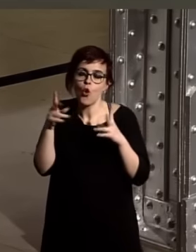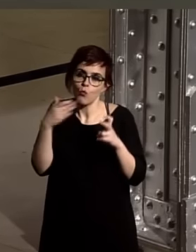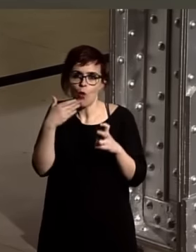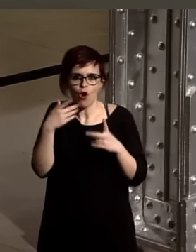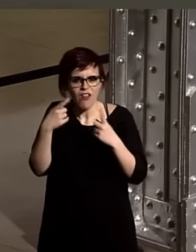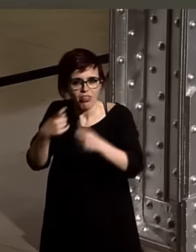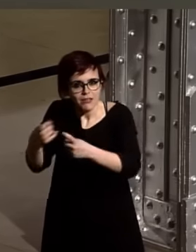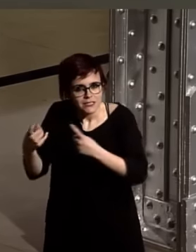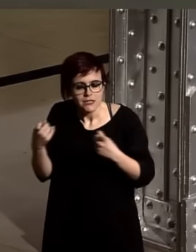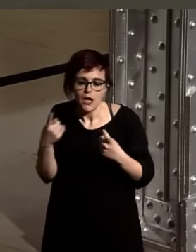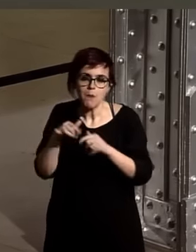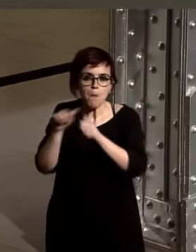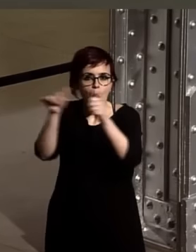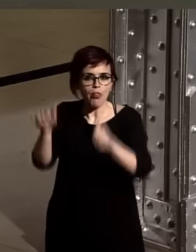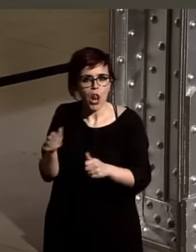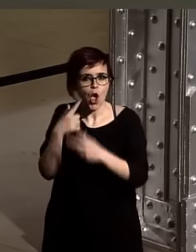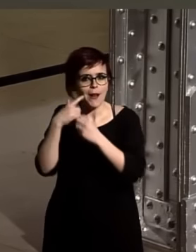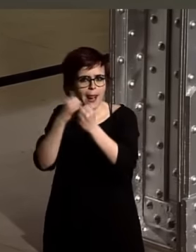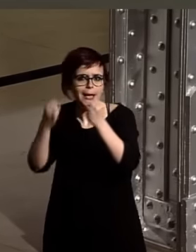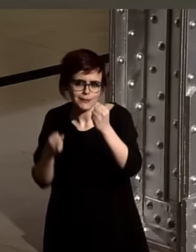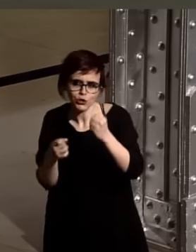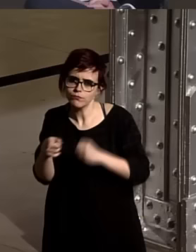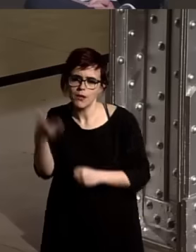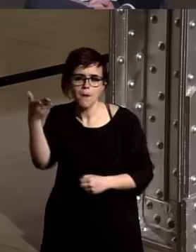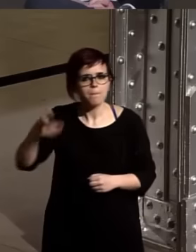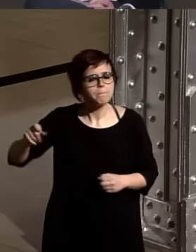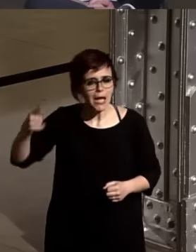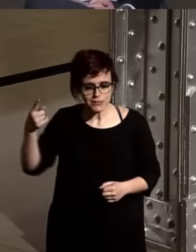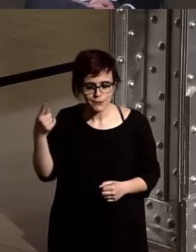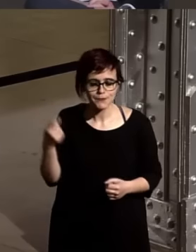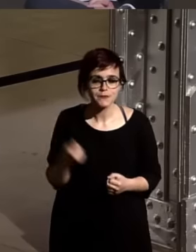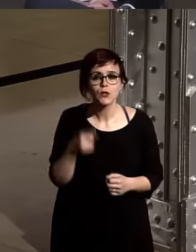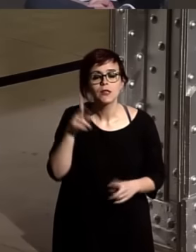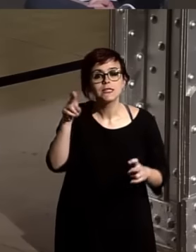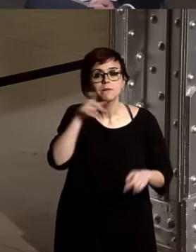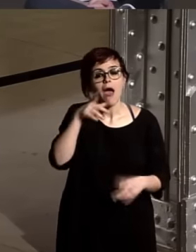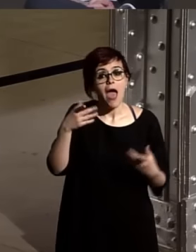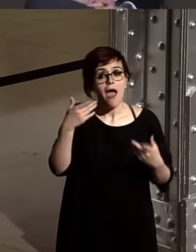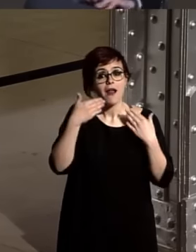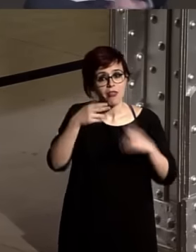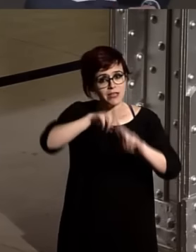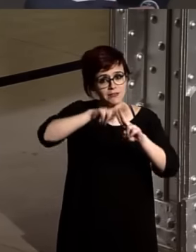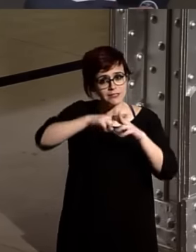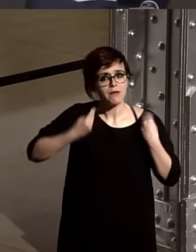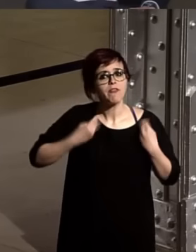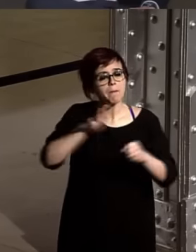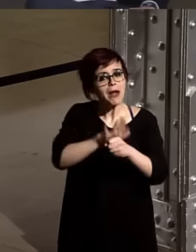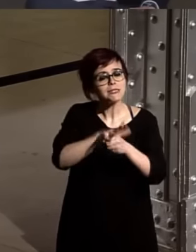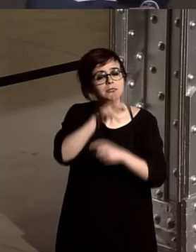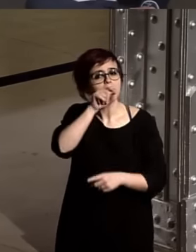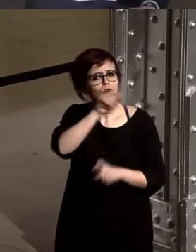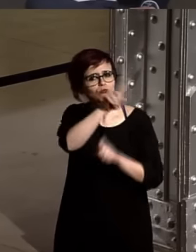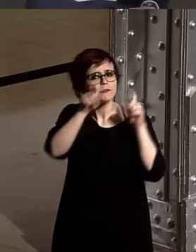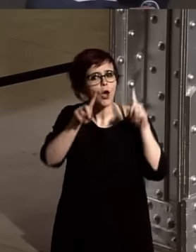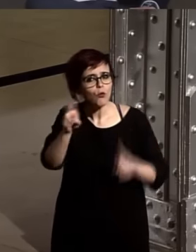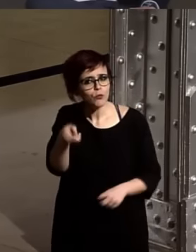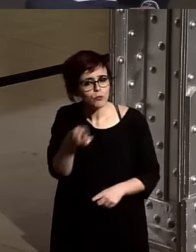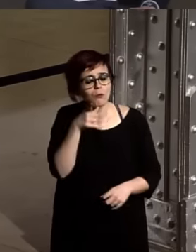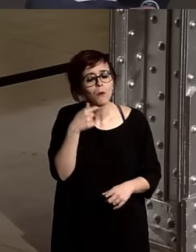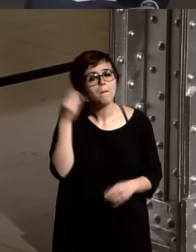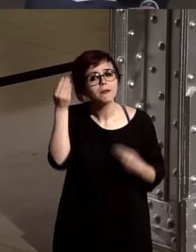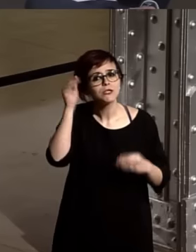cambio de modelo energético tenemos otra pregunta twittera con el hashtag vidam mares e que creo que está muy bien